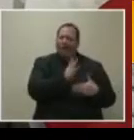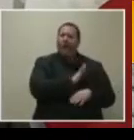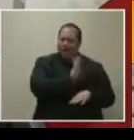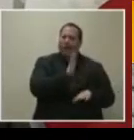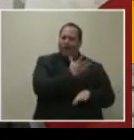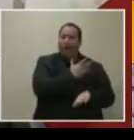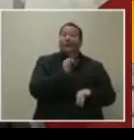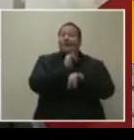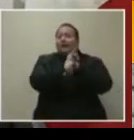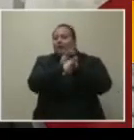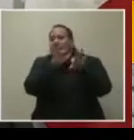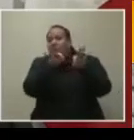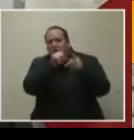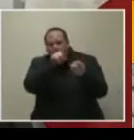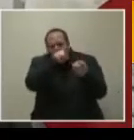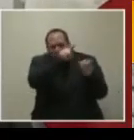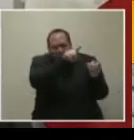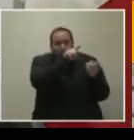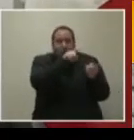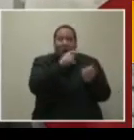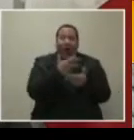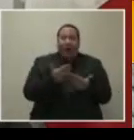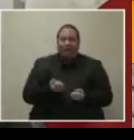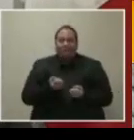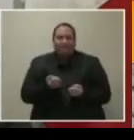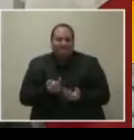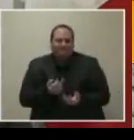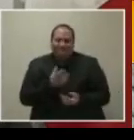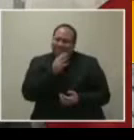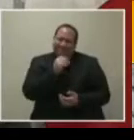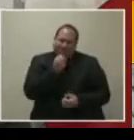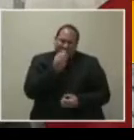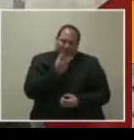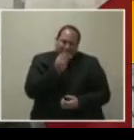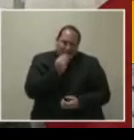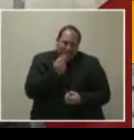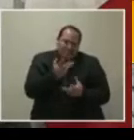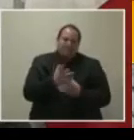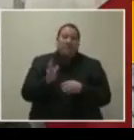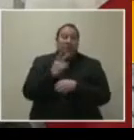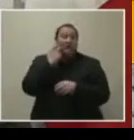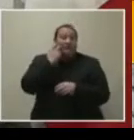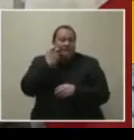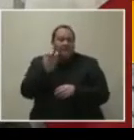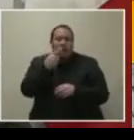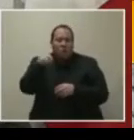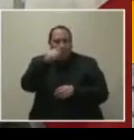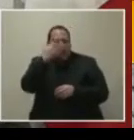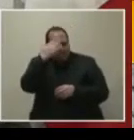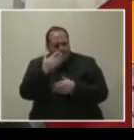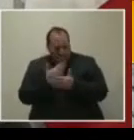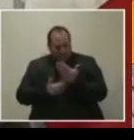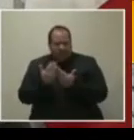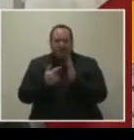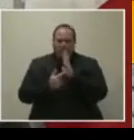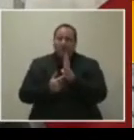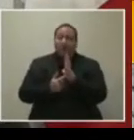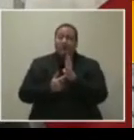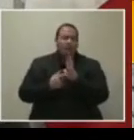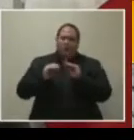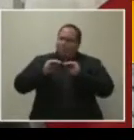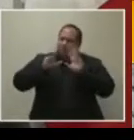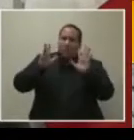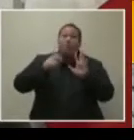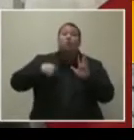tenemos información importante que en este momento no podemos compartir precisamente porque queremos ese mismo resultado que ustedes también y definitivamente nuestro compromiso